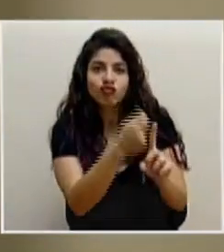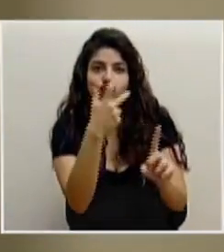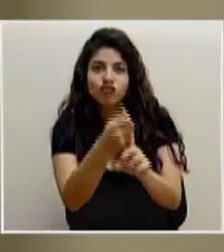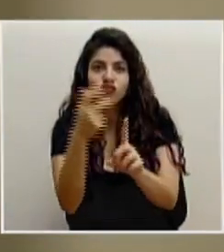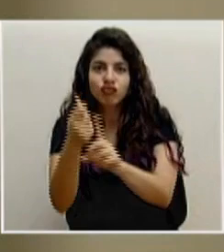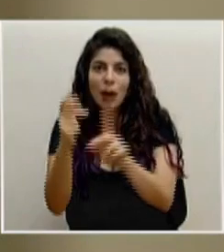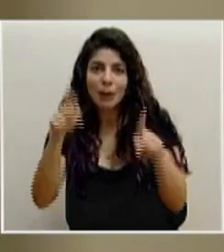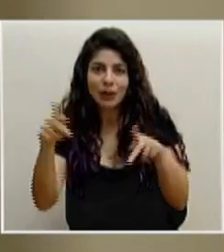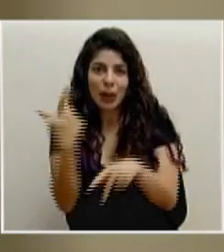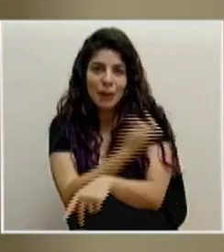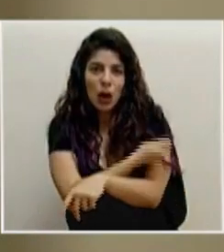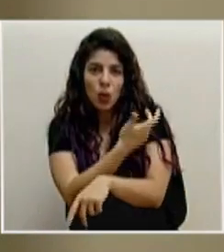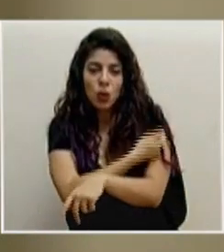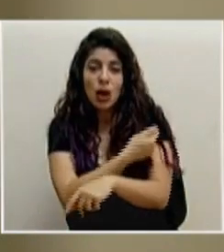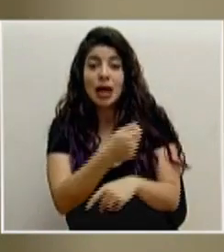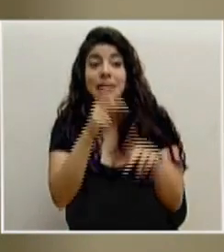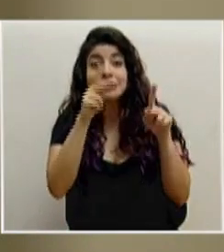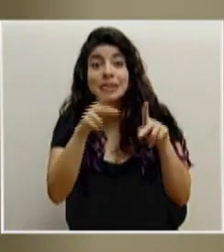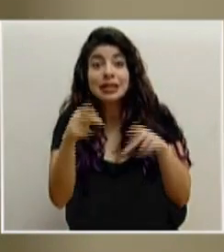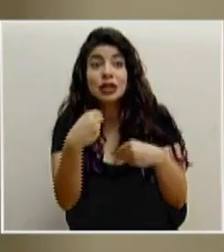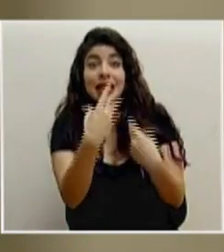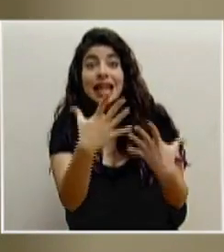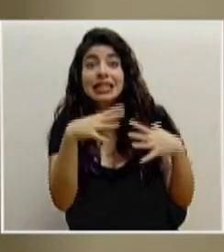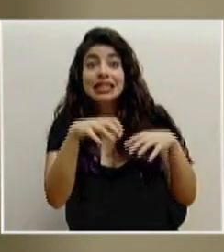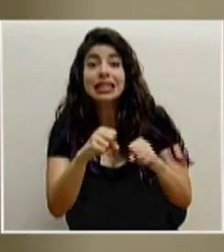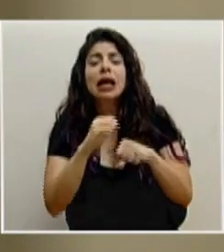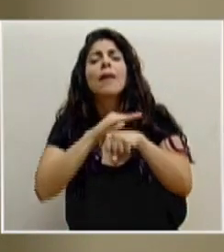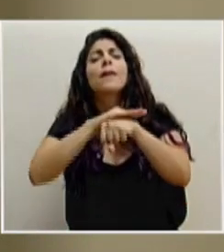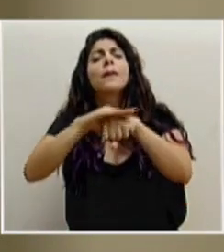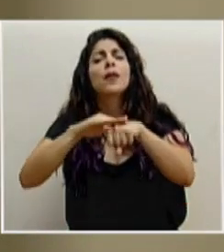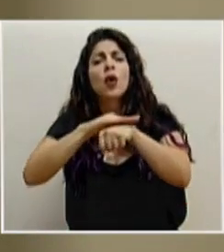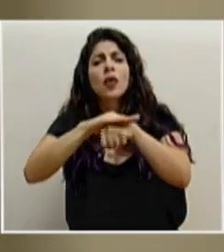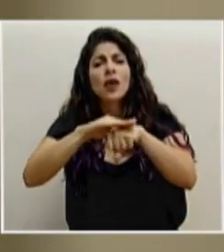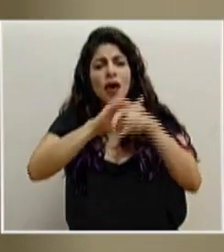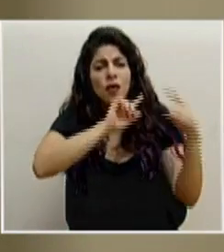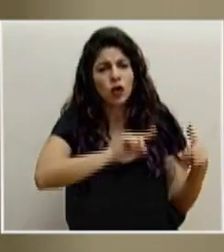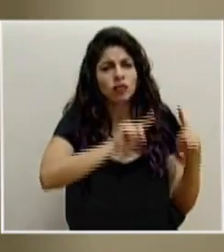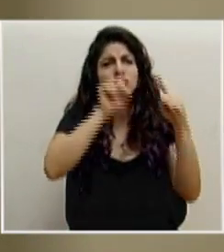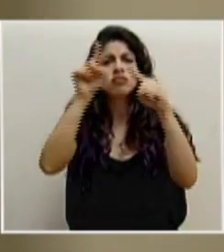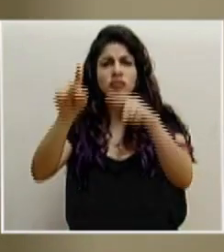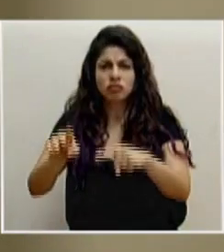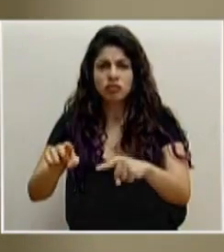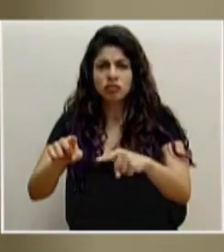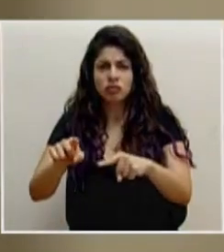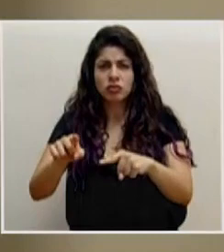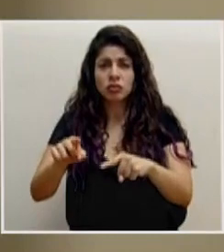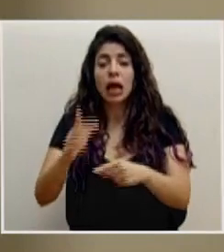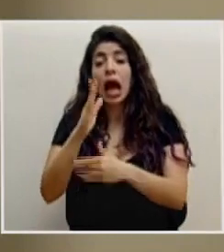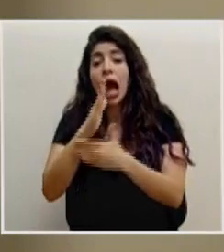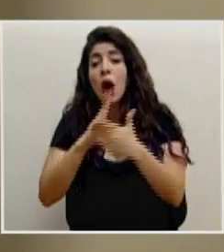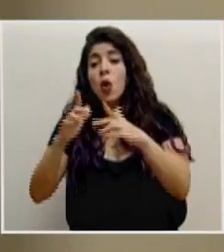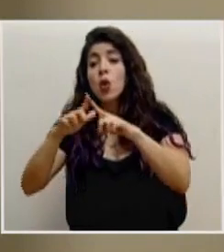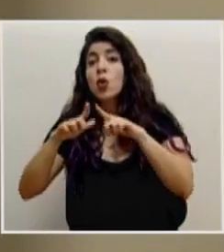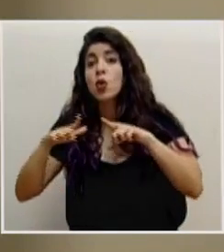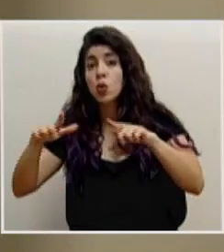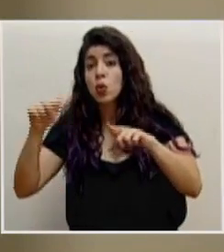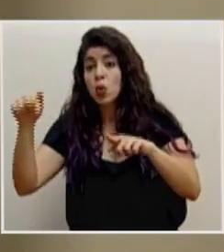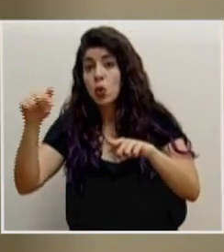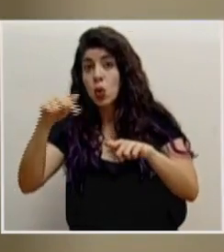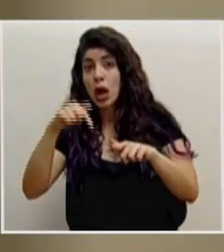Entonces, las personas que se les dé cita, por favor, acudir. En algunas áreas,